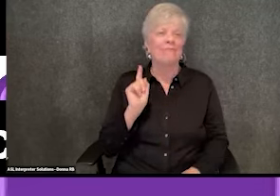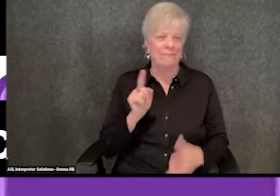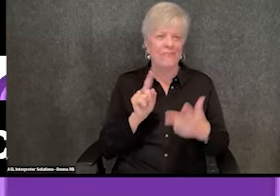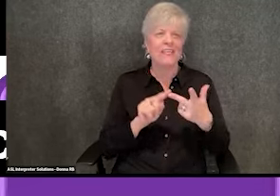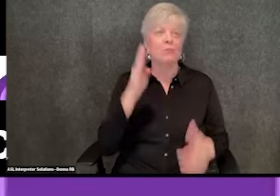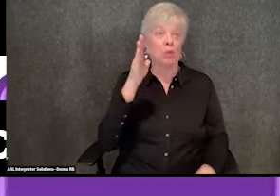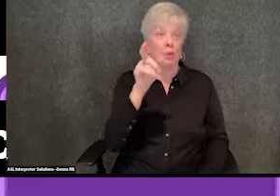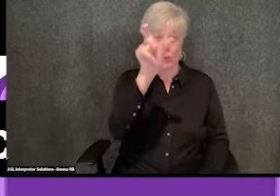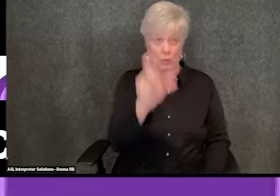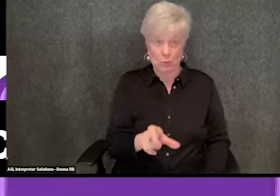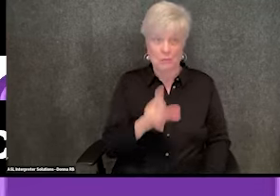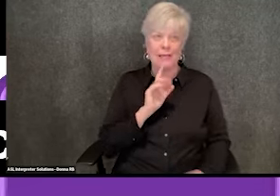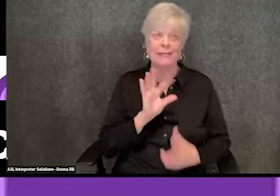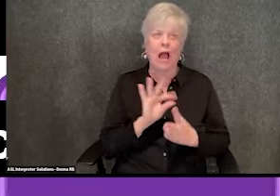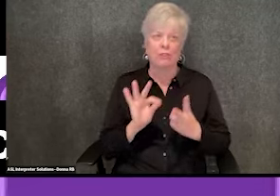que realmente